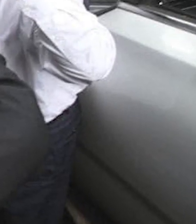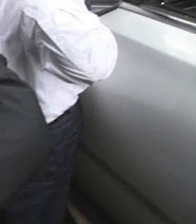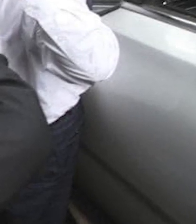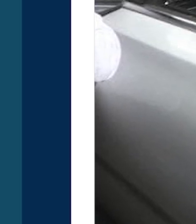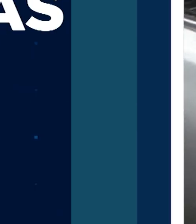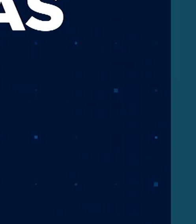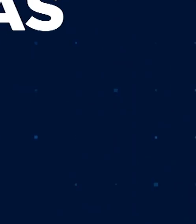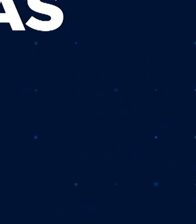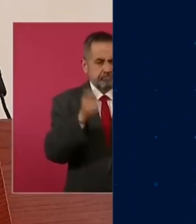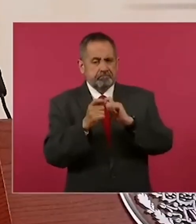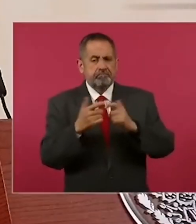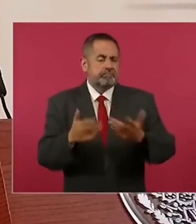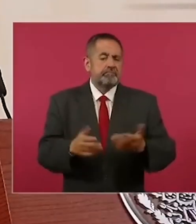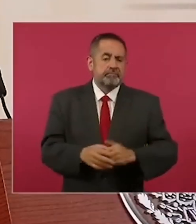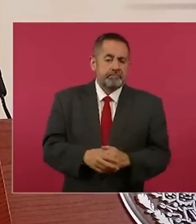delito.